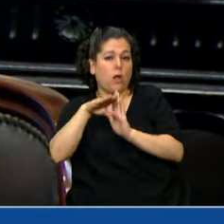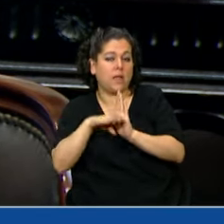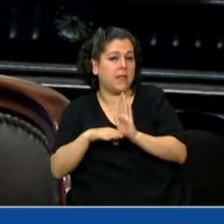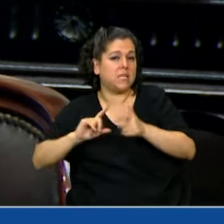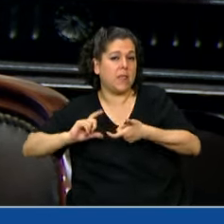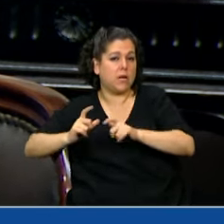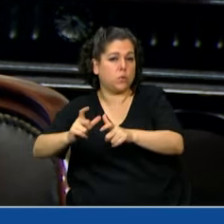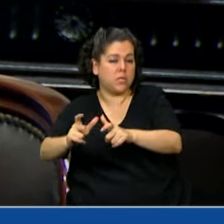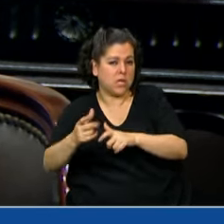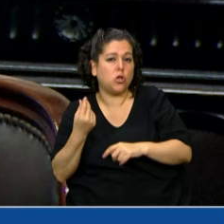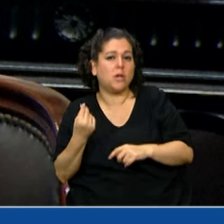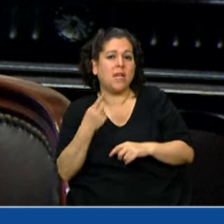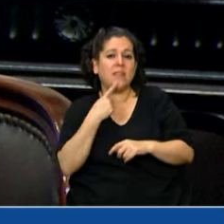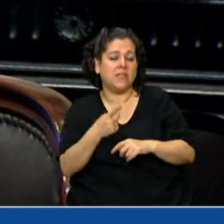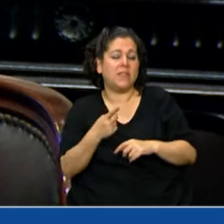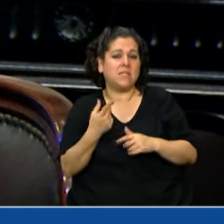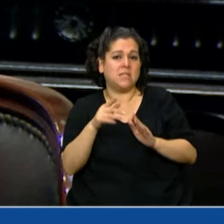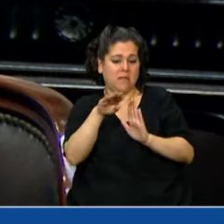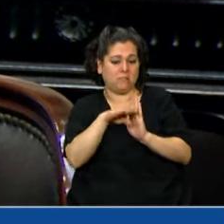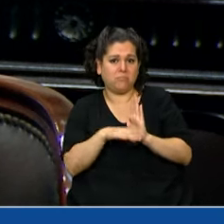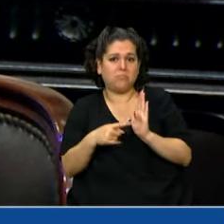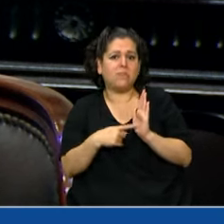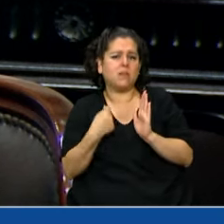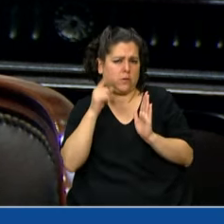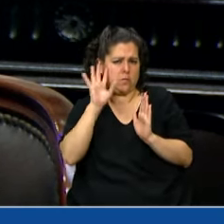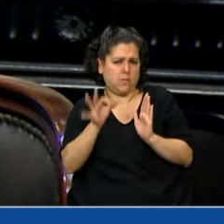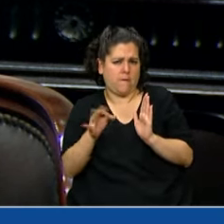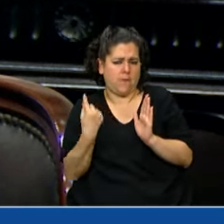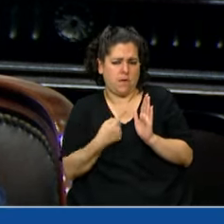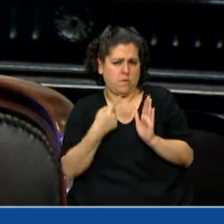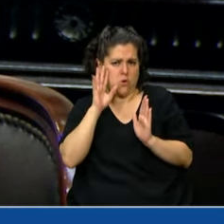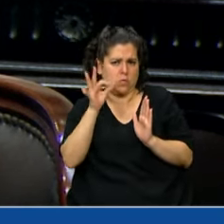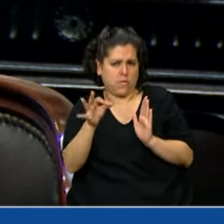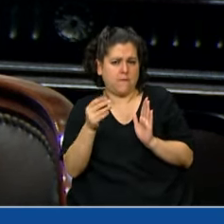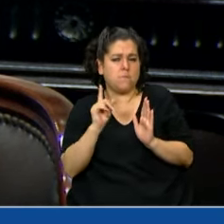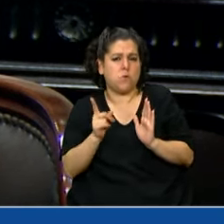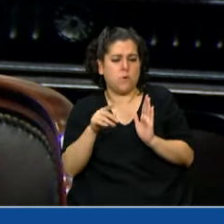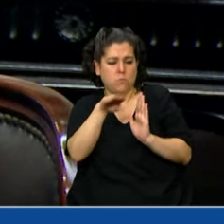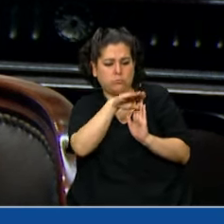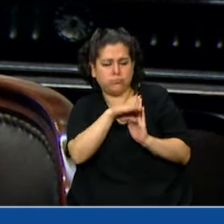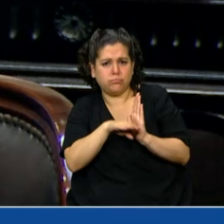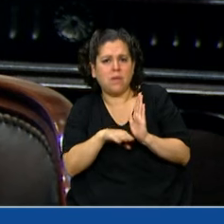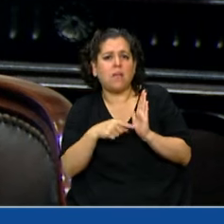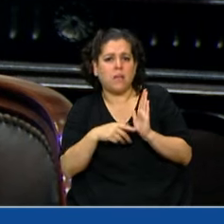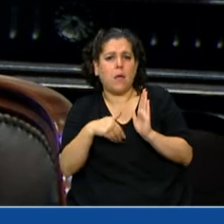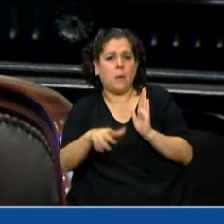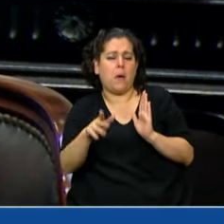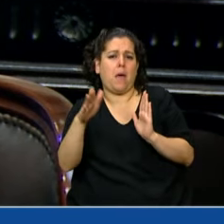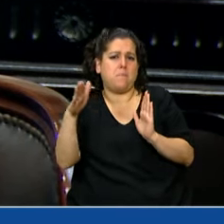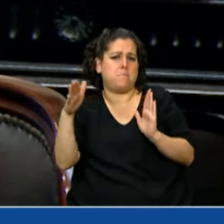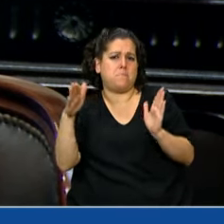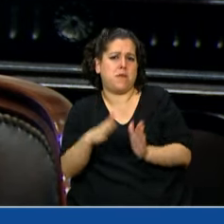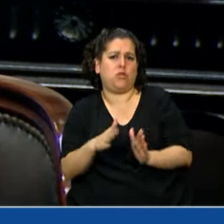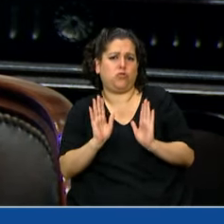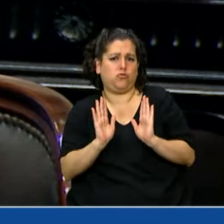actualización que desde el vamos sabemos por su propia enunciación que va a ser inferior